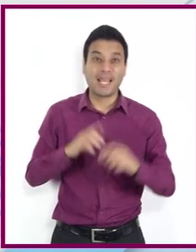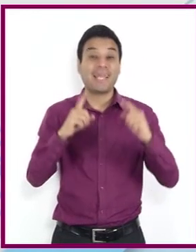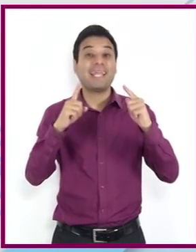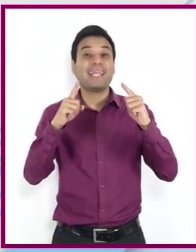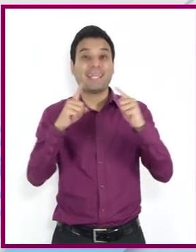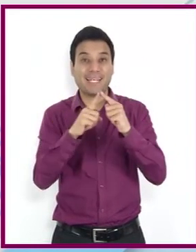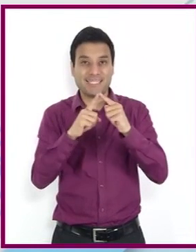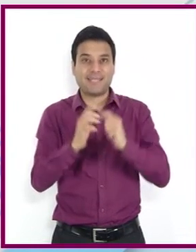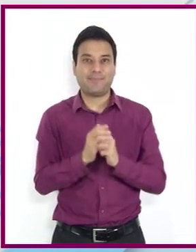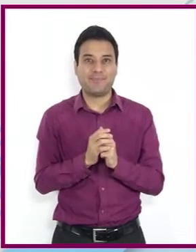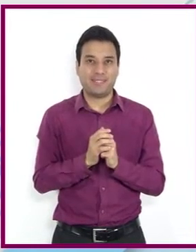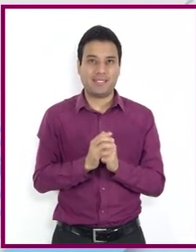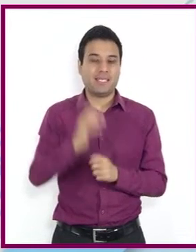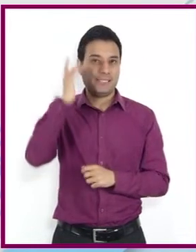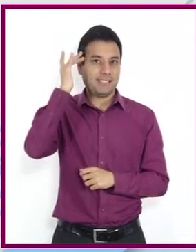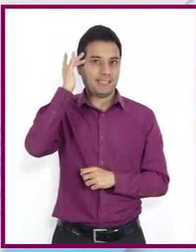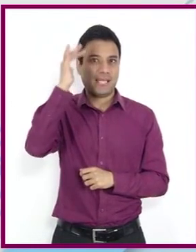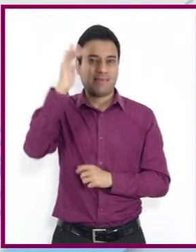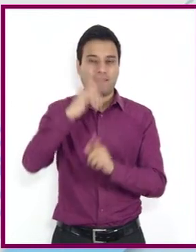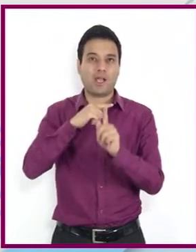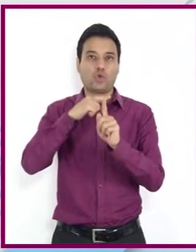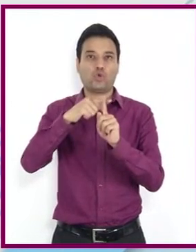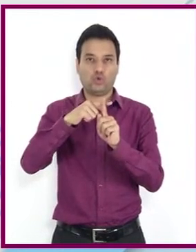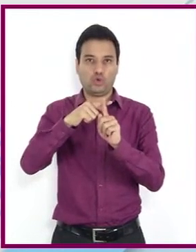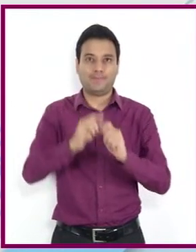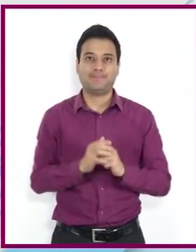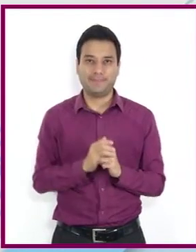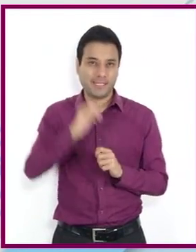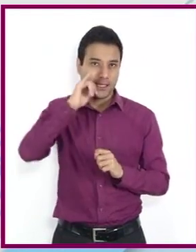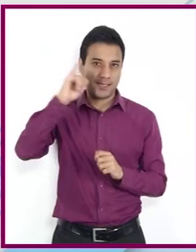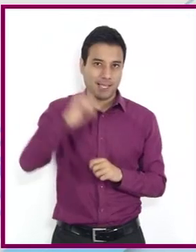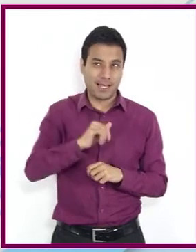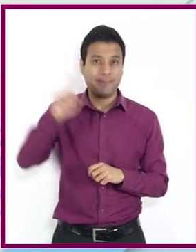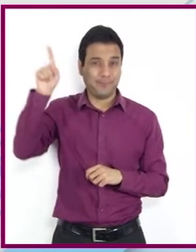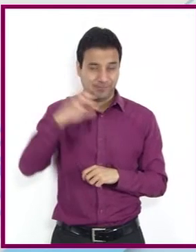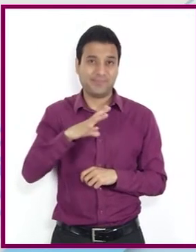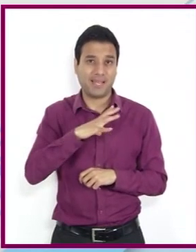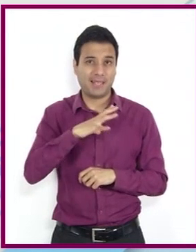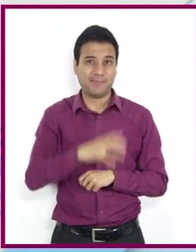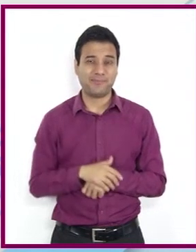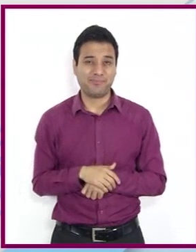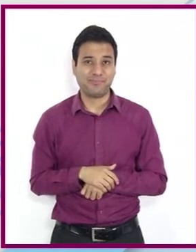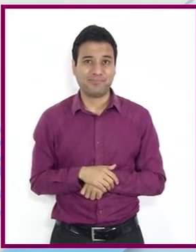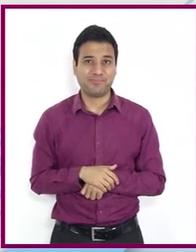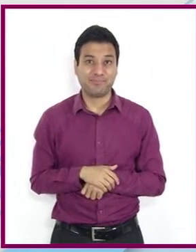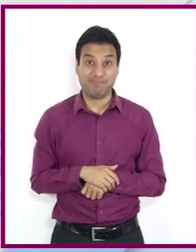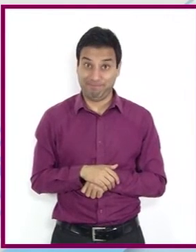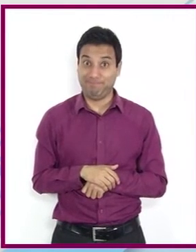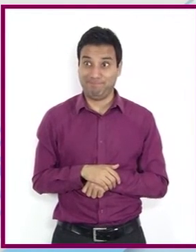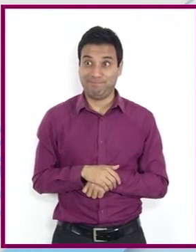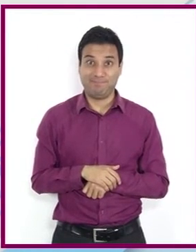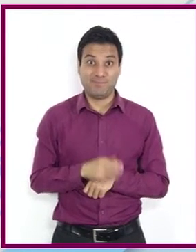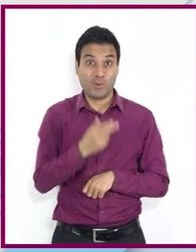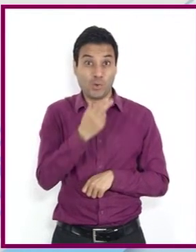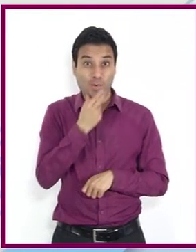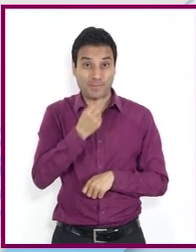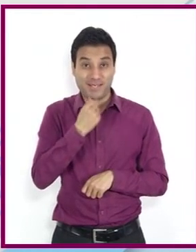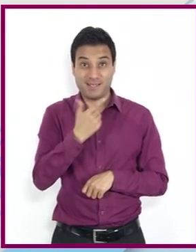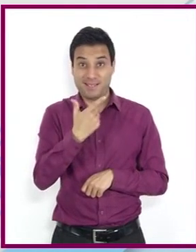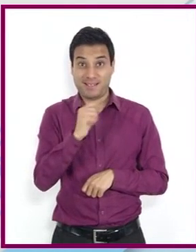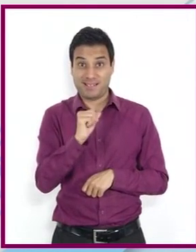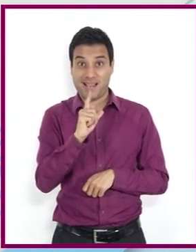iglesia de la Santa Cruz de Florencia, Italia. Por todo lo anterior, la importancia de Galileo Galilei,